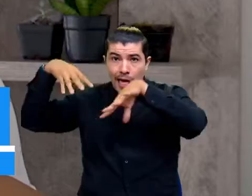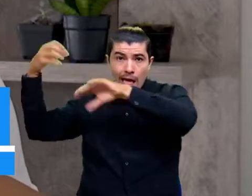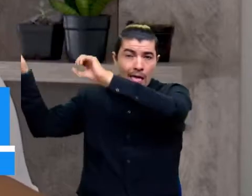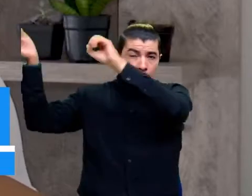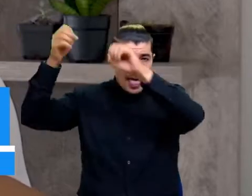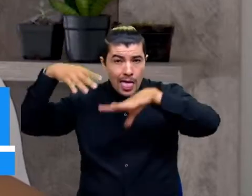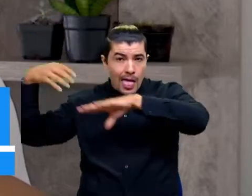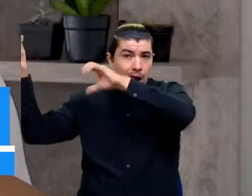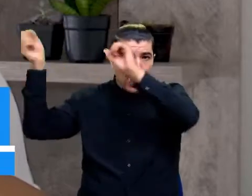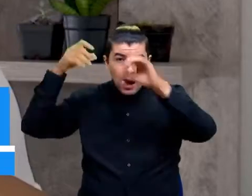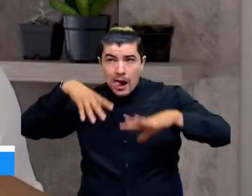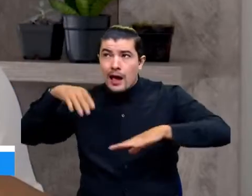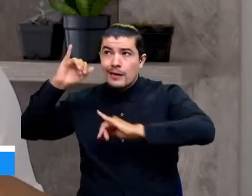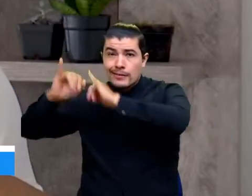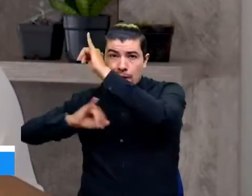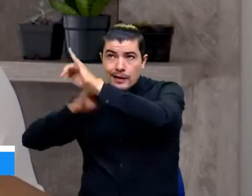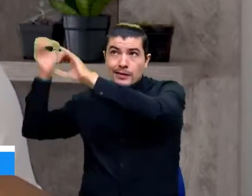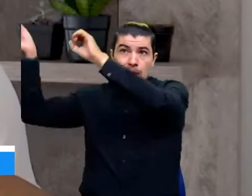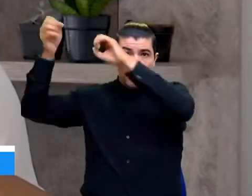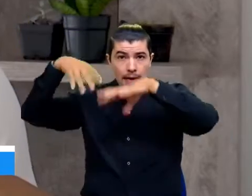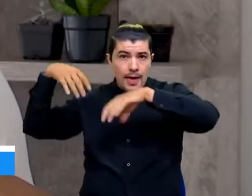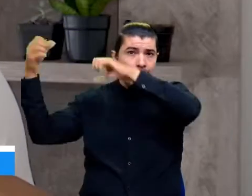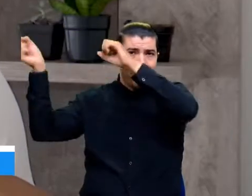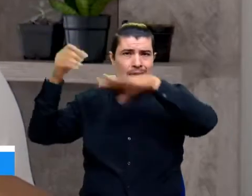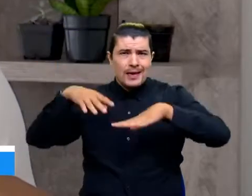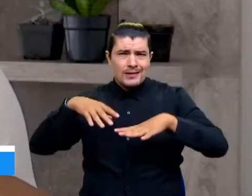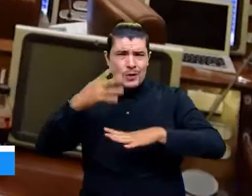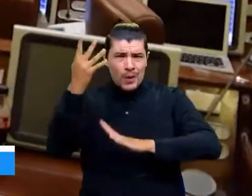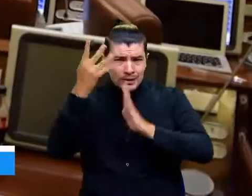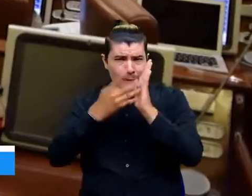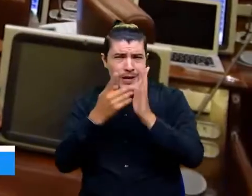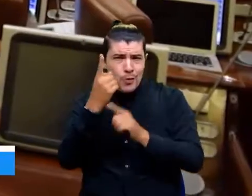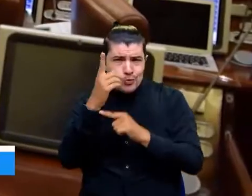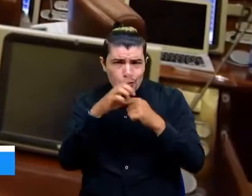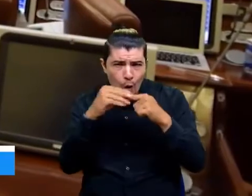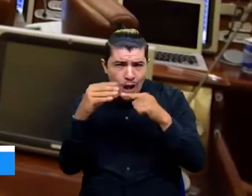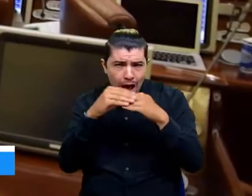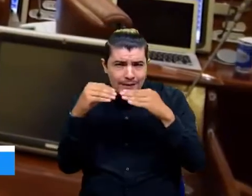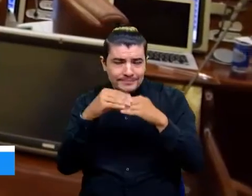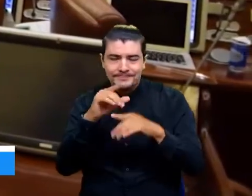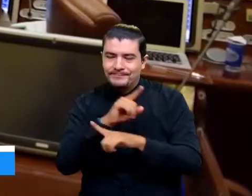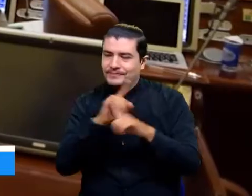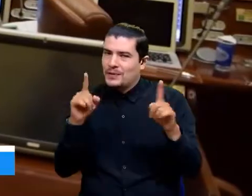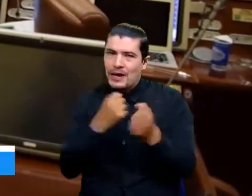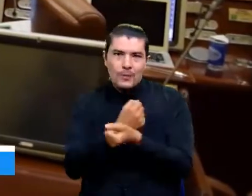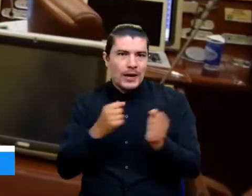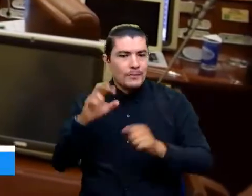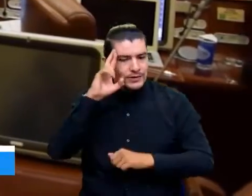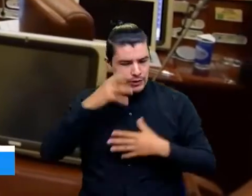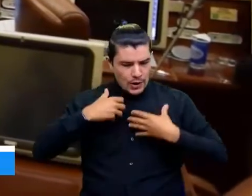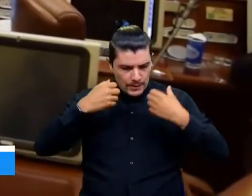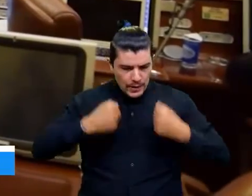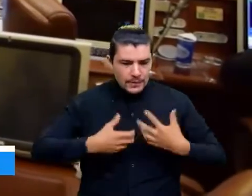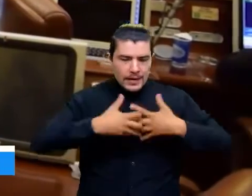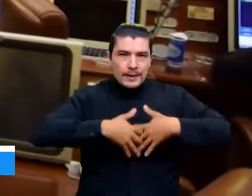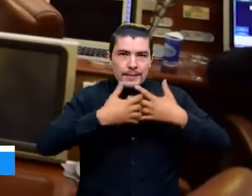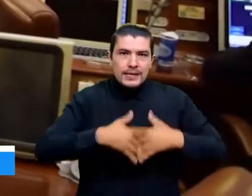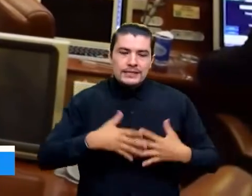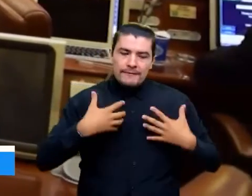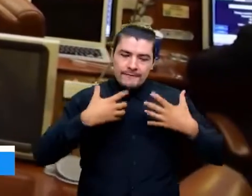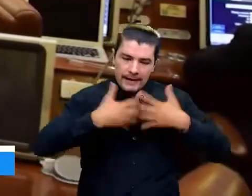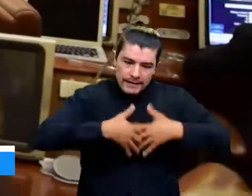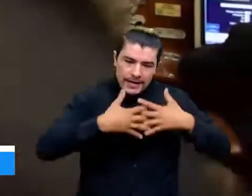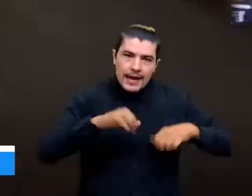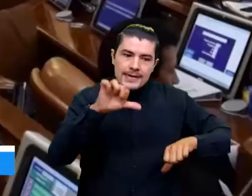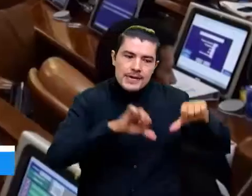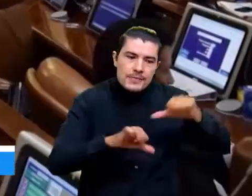insumos que están importando a razón de cuatro mil pesos dólar la posición de los 12 congresistas será en la ceremonia solemne establecida de manera